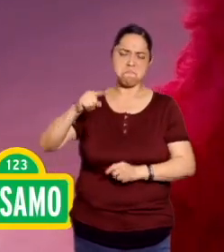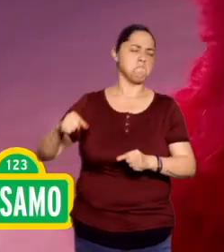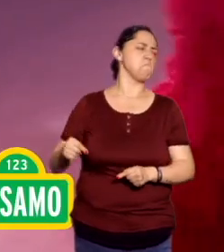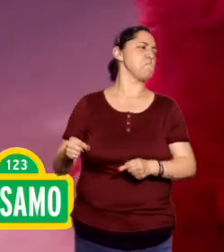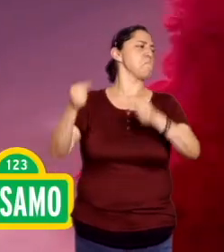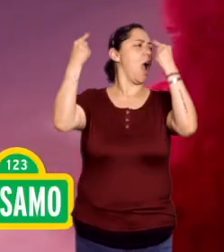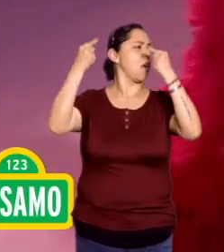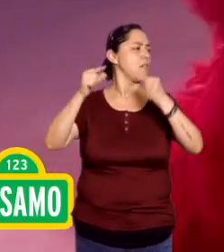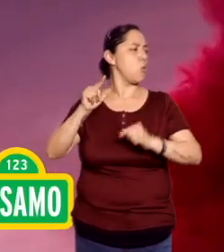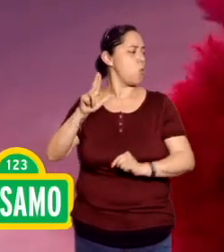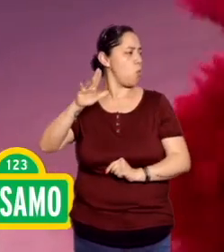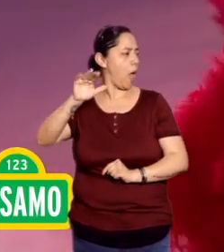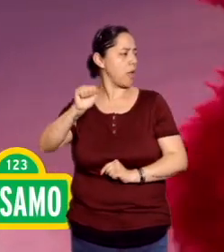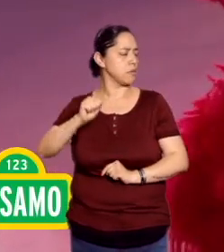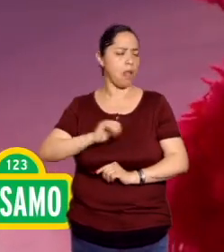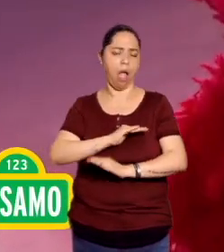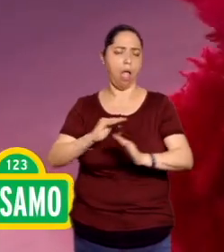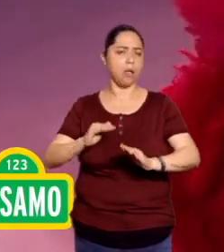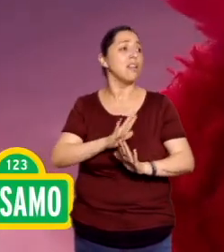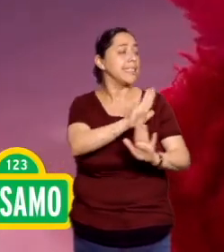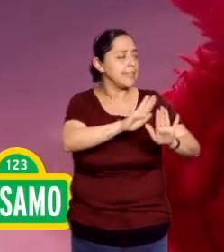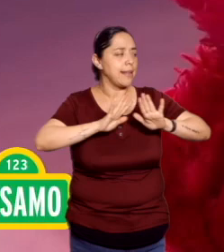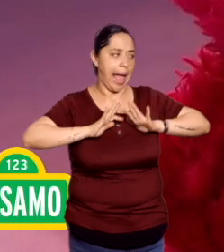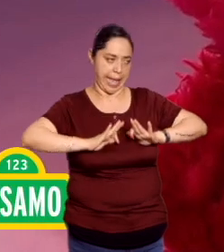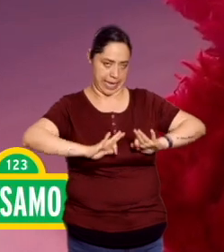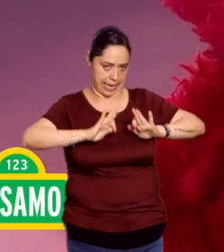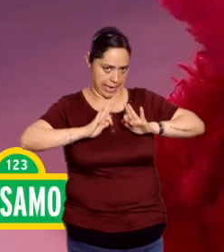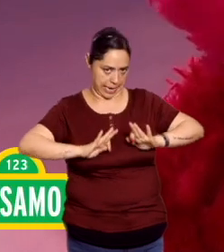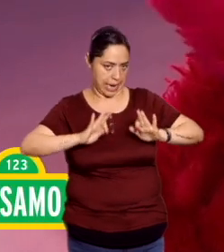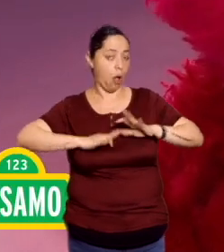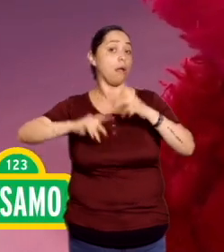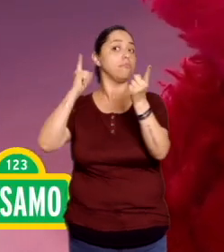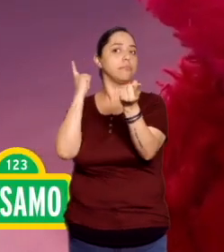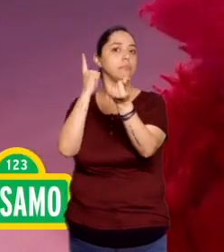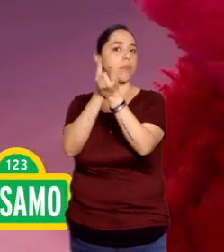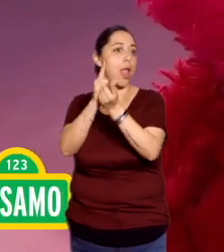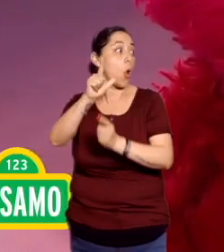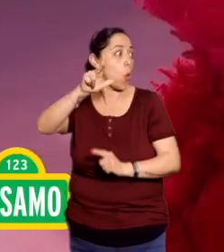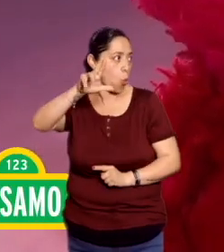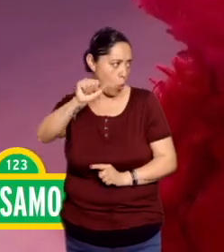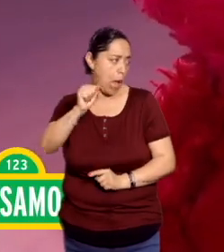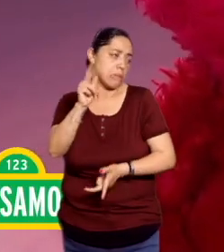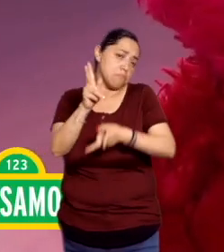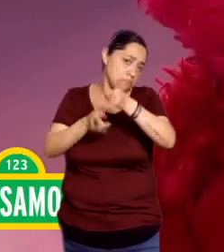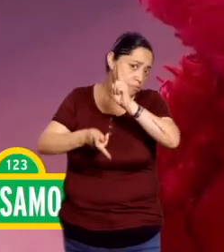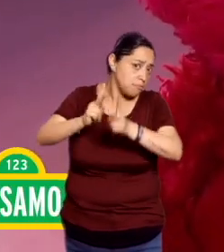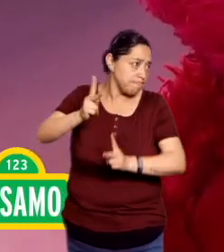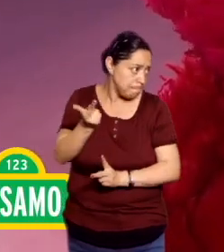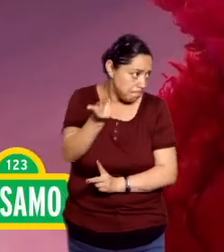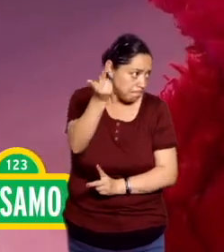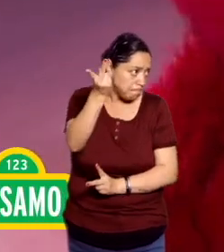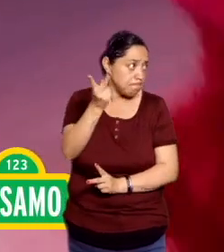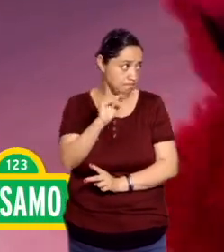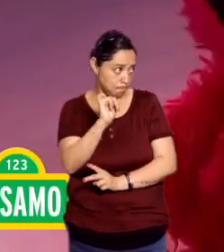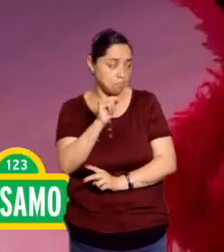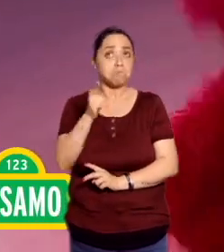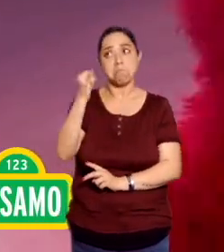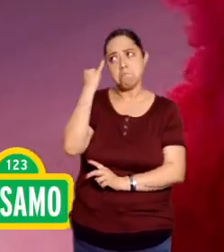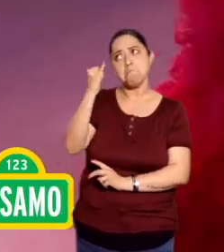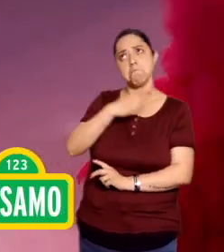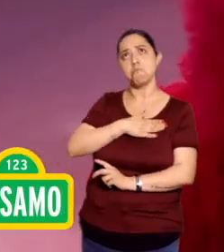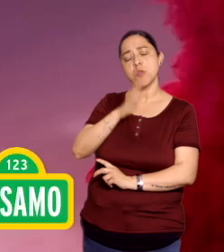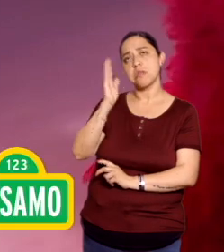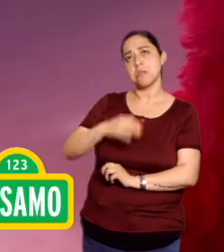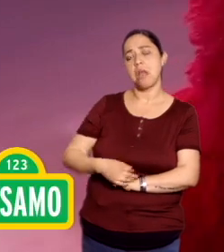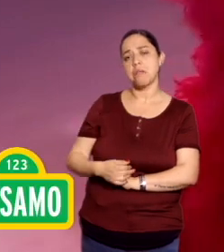ser amigo de Lucas. Tranquilo, Elmo. Vamos a buscar a Lucas para hablar con él. ¿Qué te parece? ¡Wow! ¡Sí,